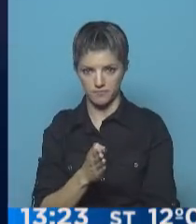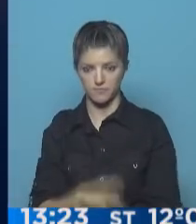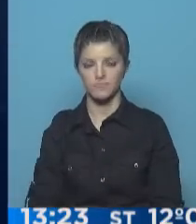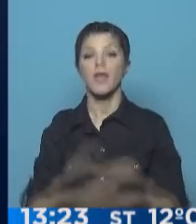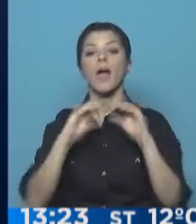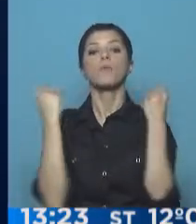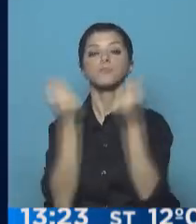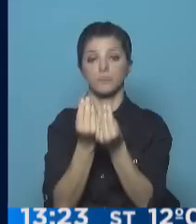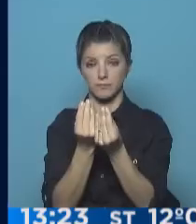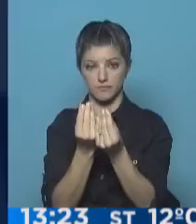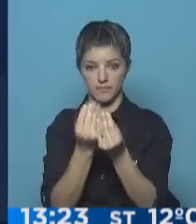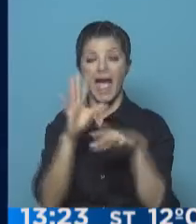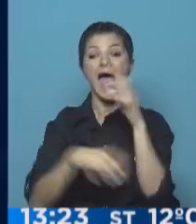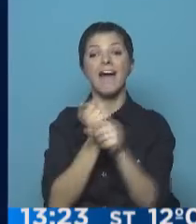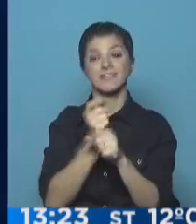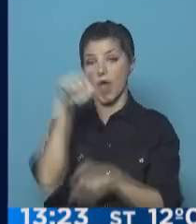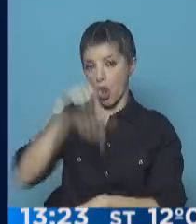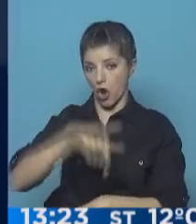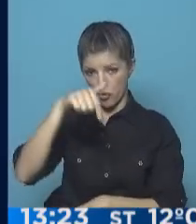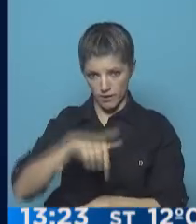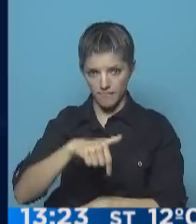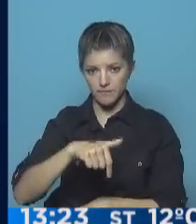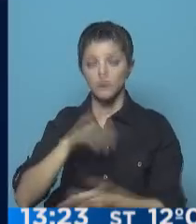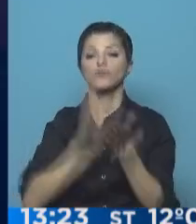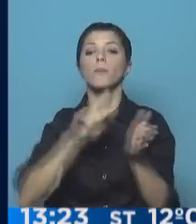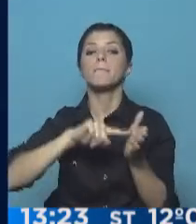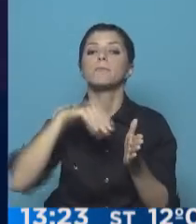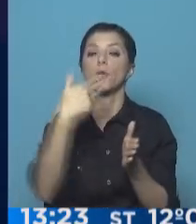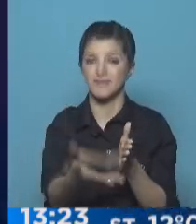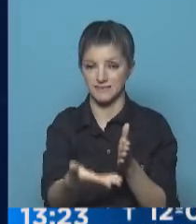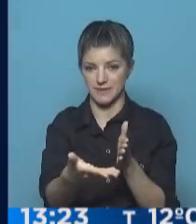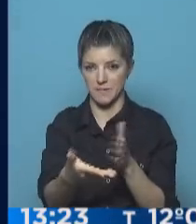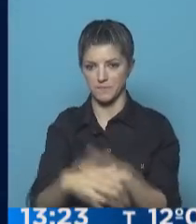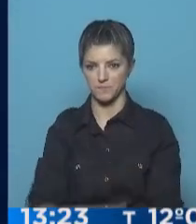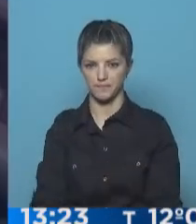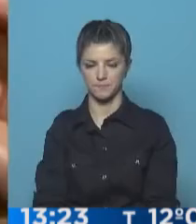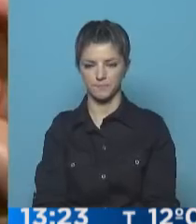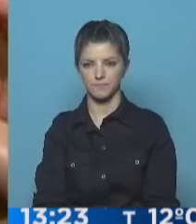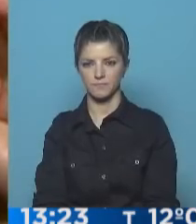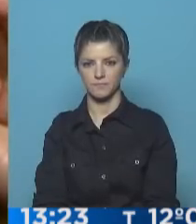Resultados de la provincia de Buenos Aires, primarias abiertas de ayer domingo.